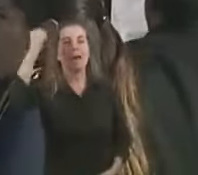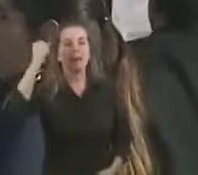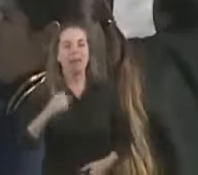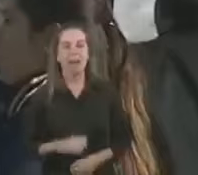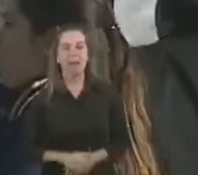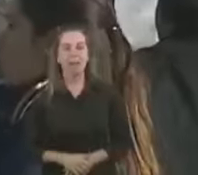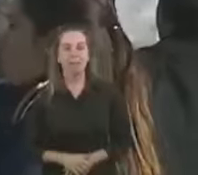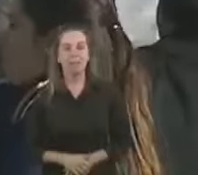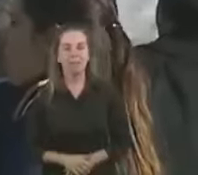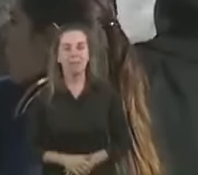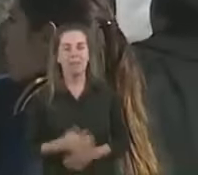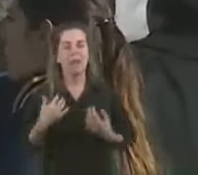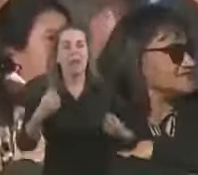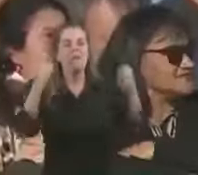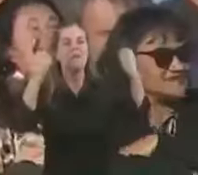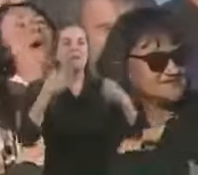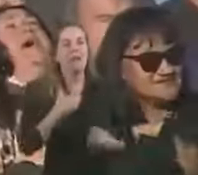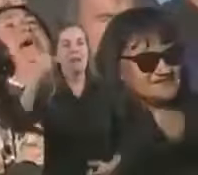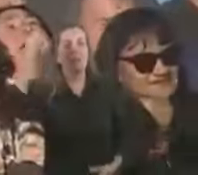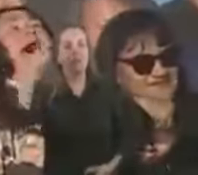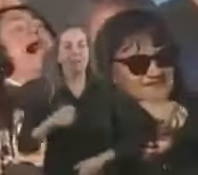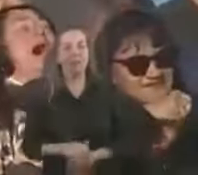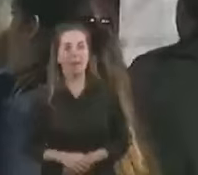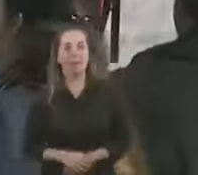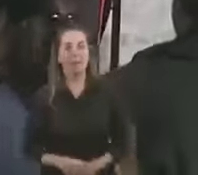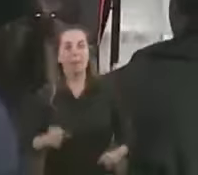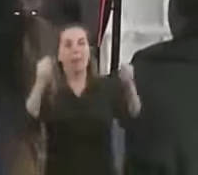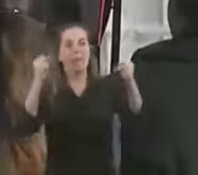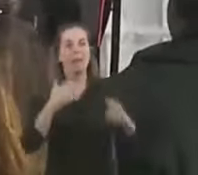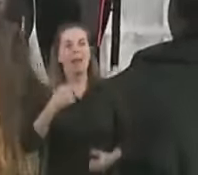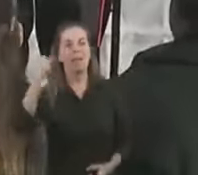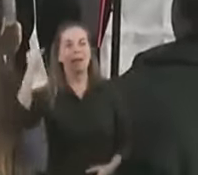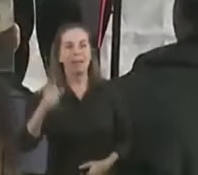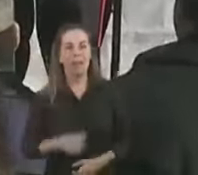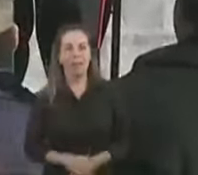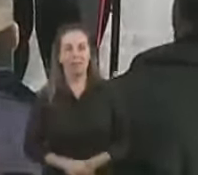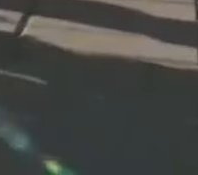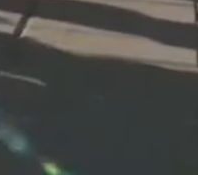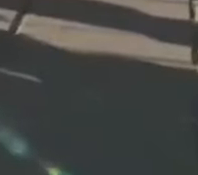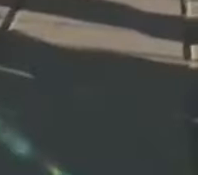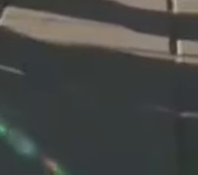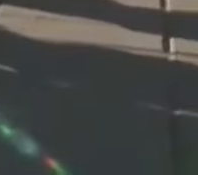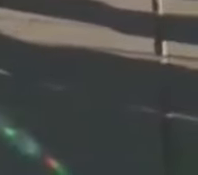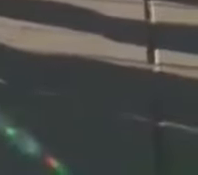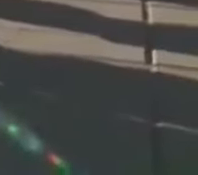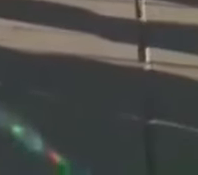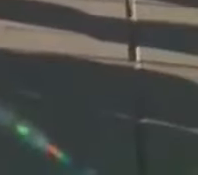¡Viva, ¡viva la patria! ¡Viva, ¡viva la patria! ¡Viva! ¡Viva la patria! ¡Viva! ¡Muchas gracias!